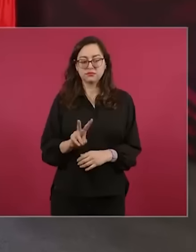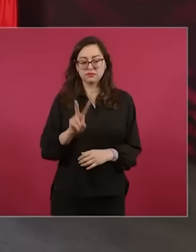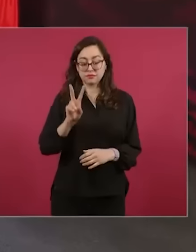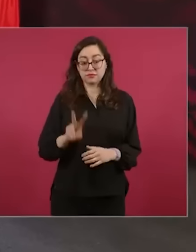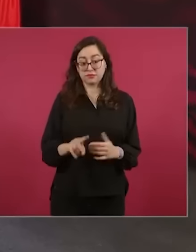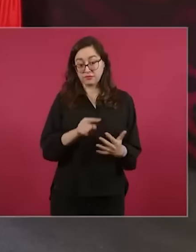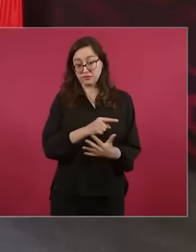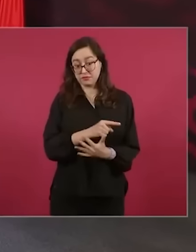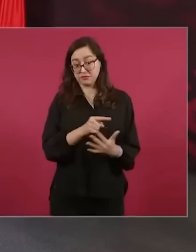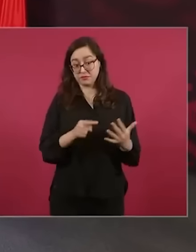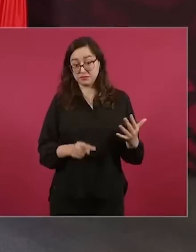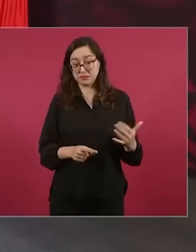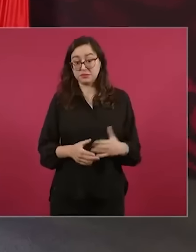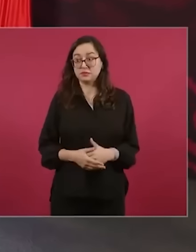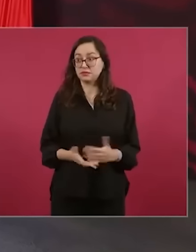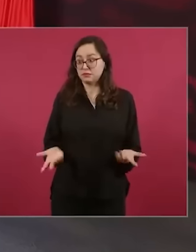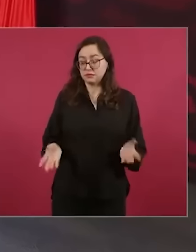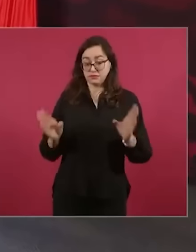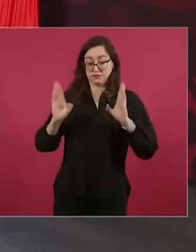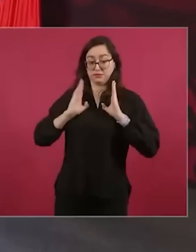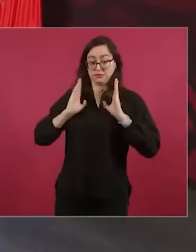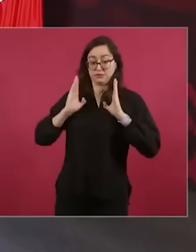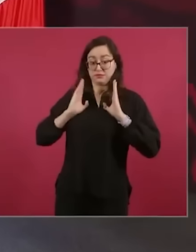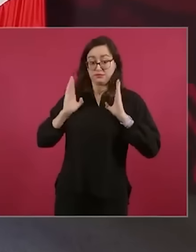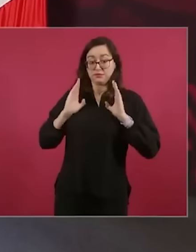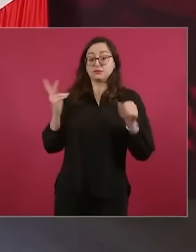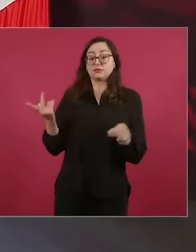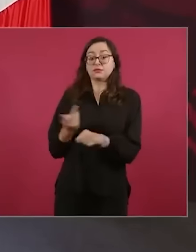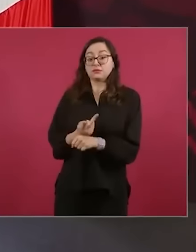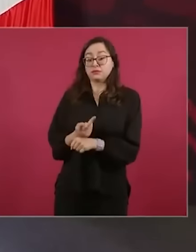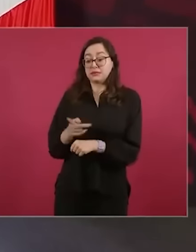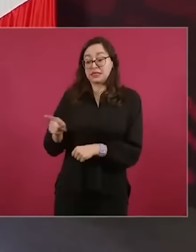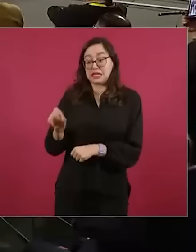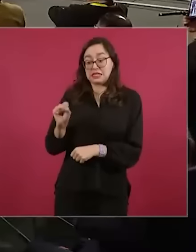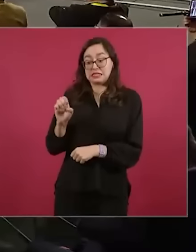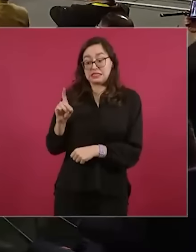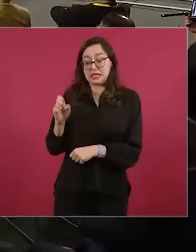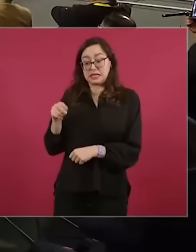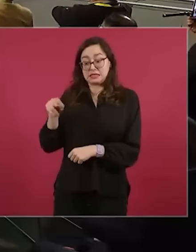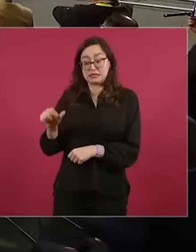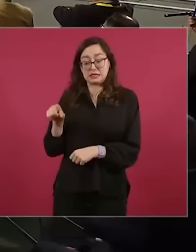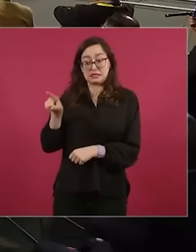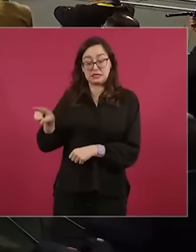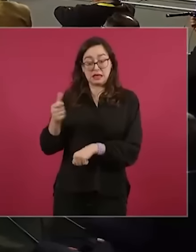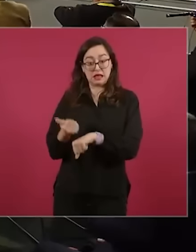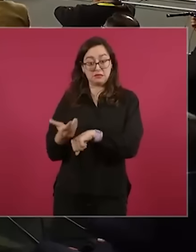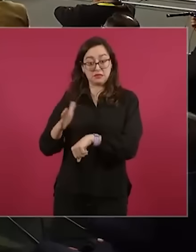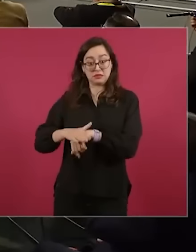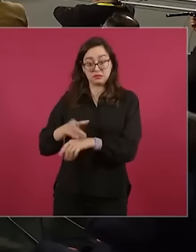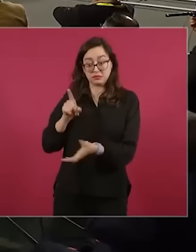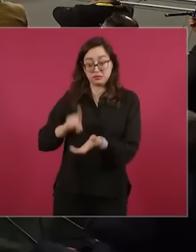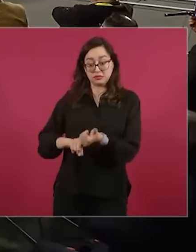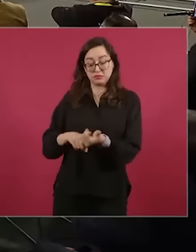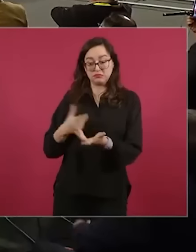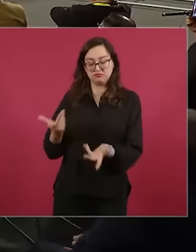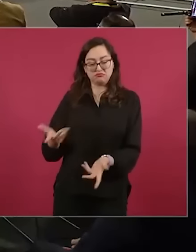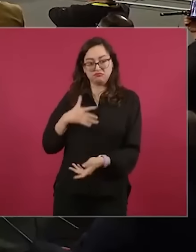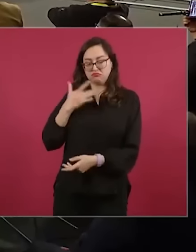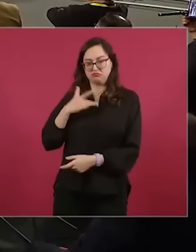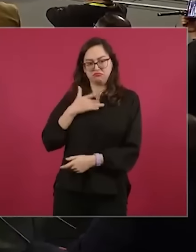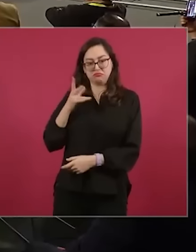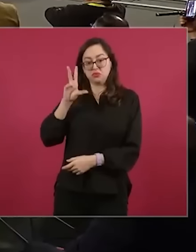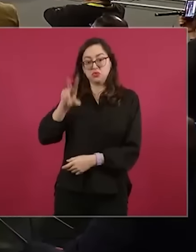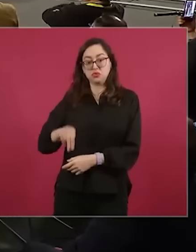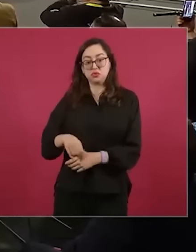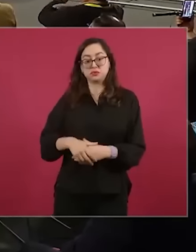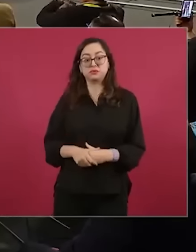Sobre todo el asunto de los militares, que la defensa ha ido mucho en contra de esta administración por las acusaciones que hacen. bueno,